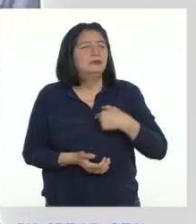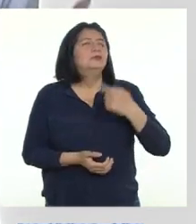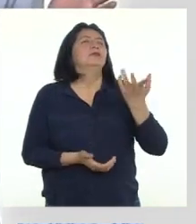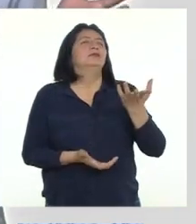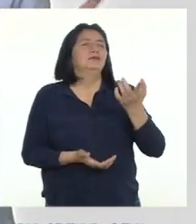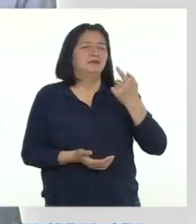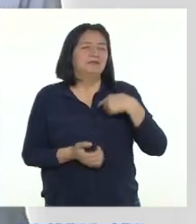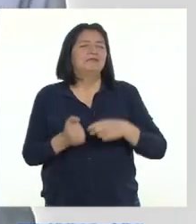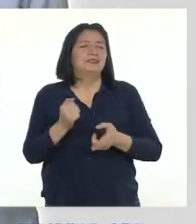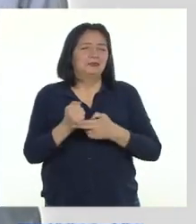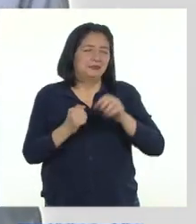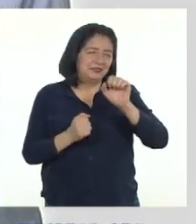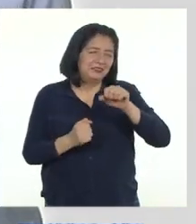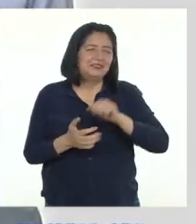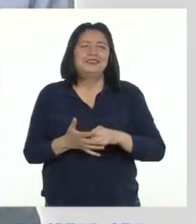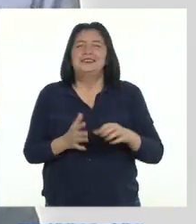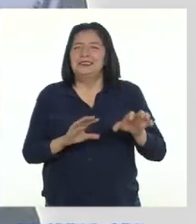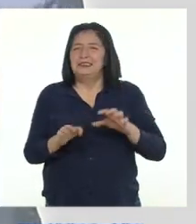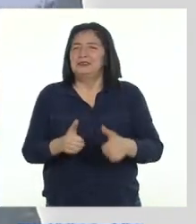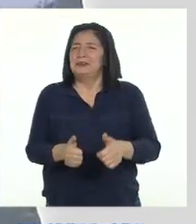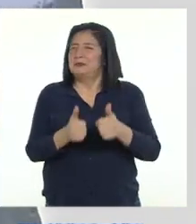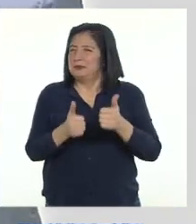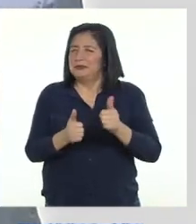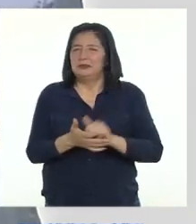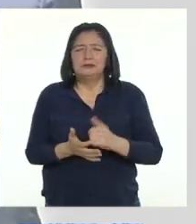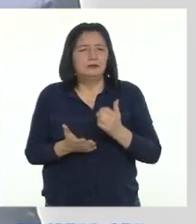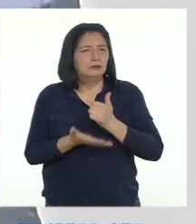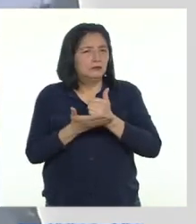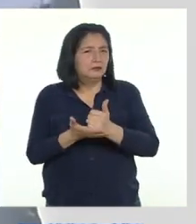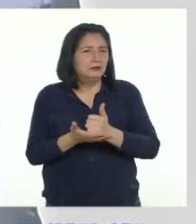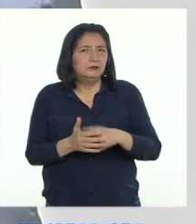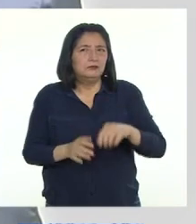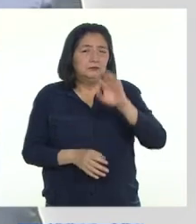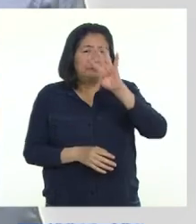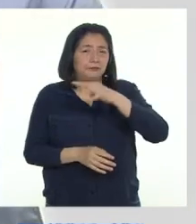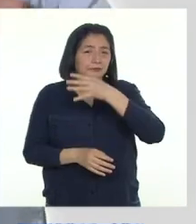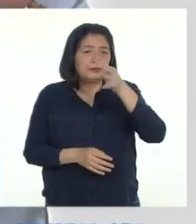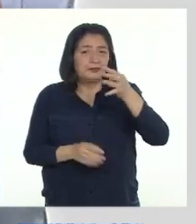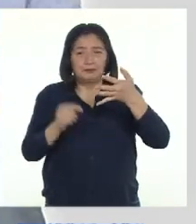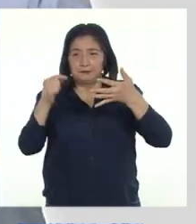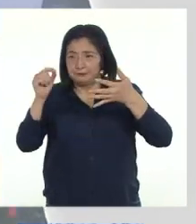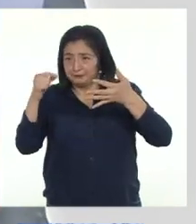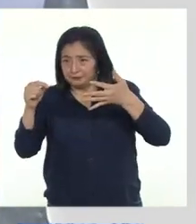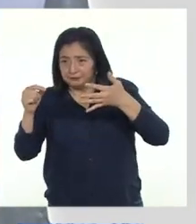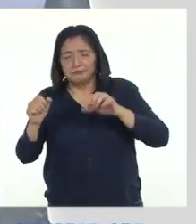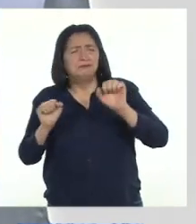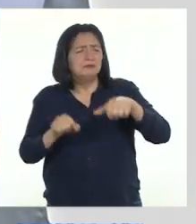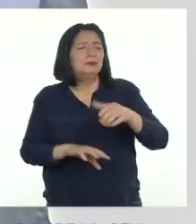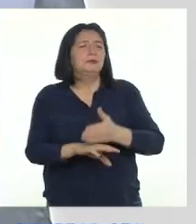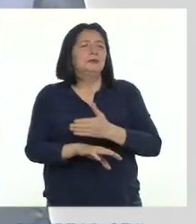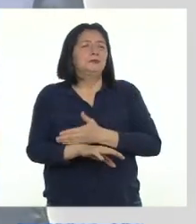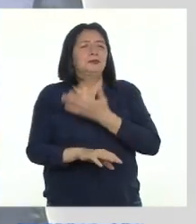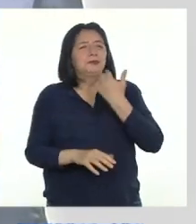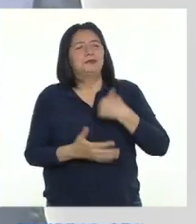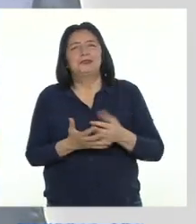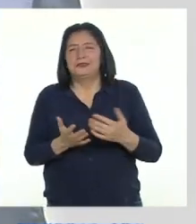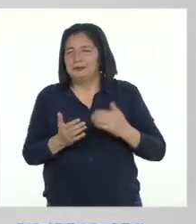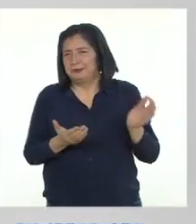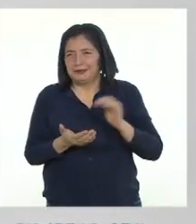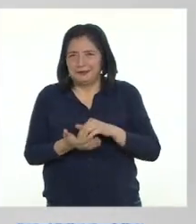segura que tienen retos geniales. Además, con la ayuda de su tablita de revisión, podrán mejorar cada vez